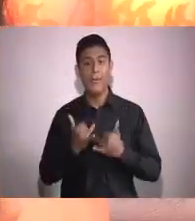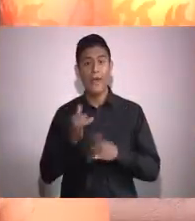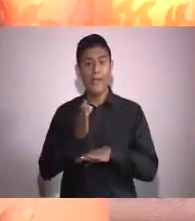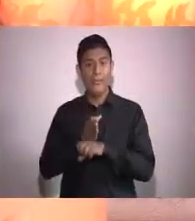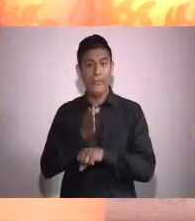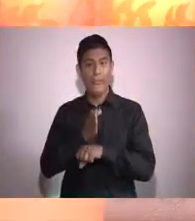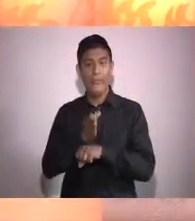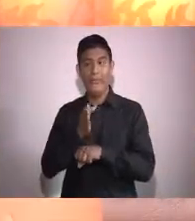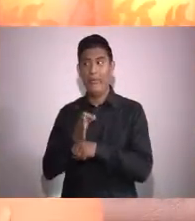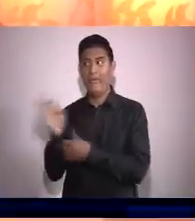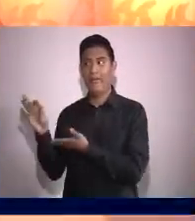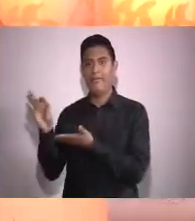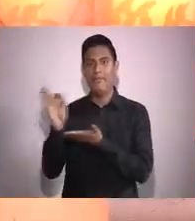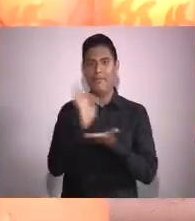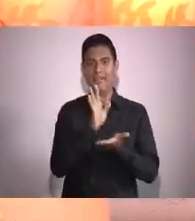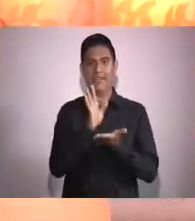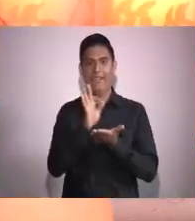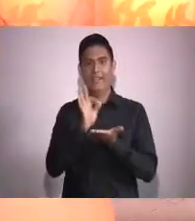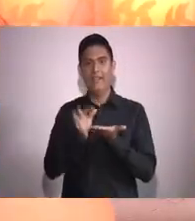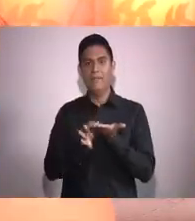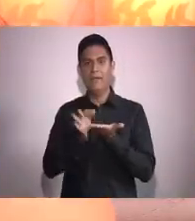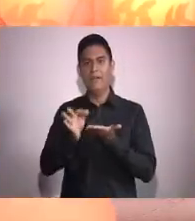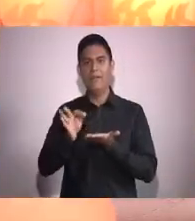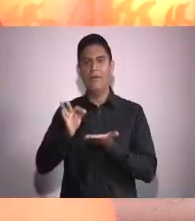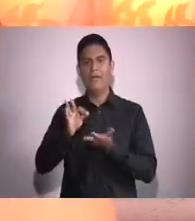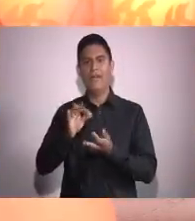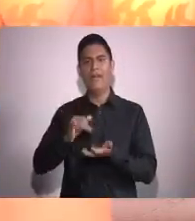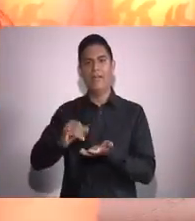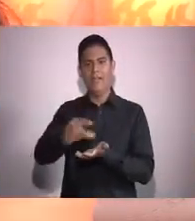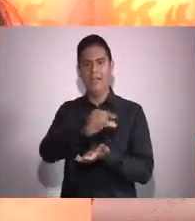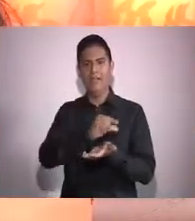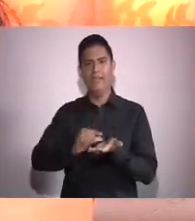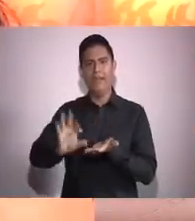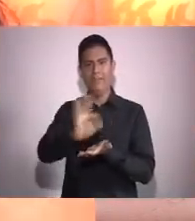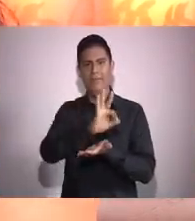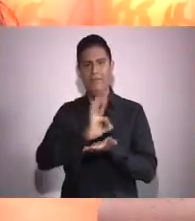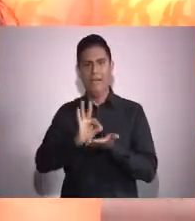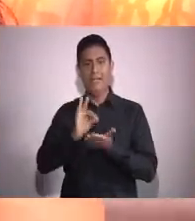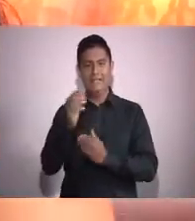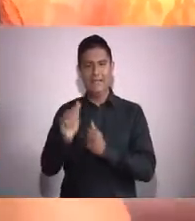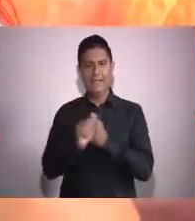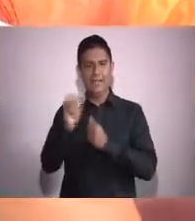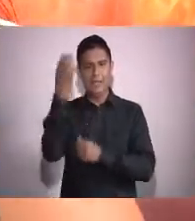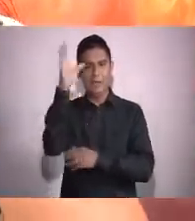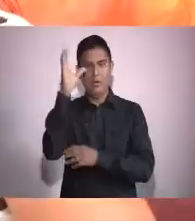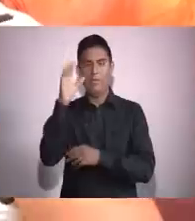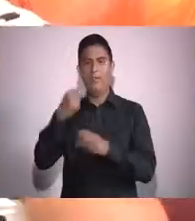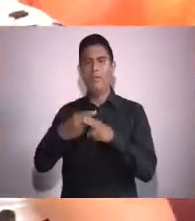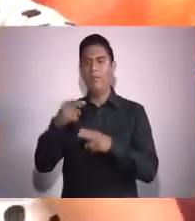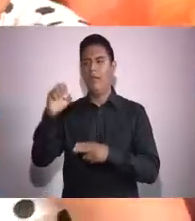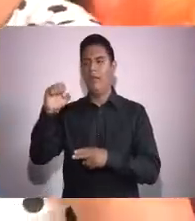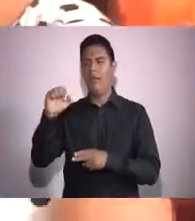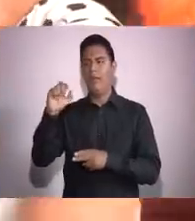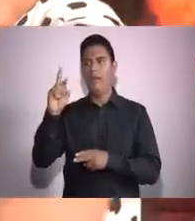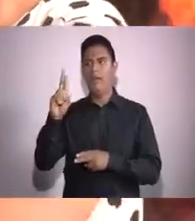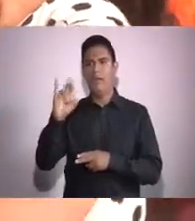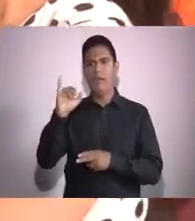Ahora es el turno para la representante de la parroquia General Farfán. Ella es la señorita Erika